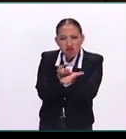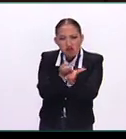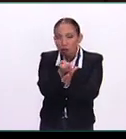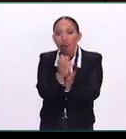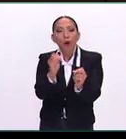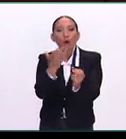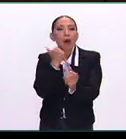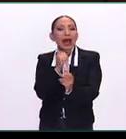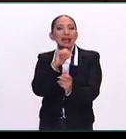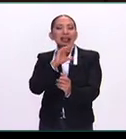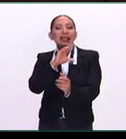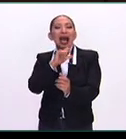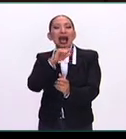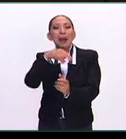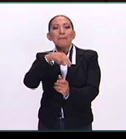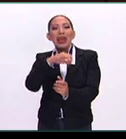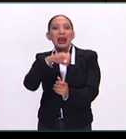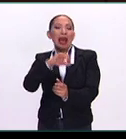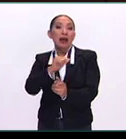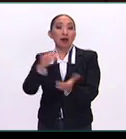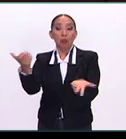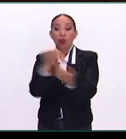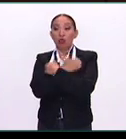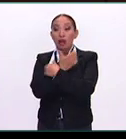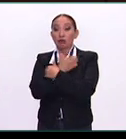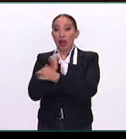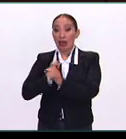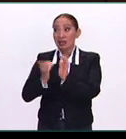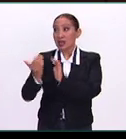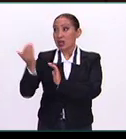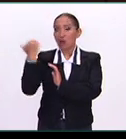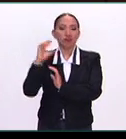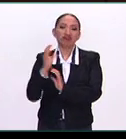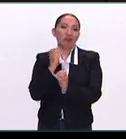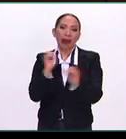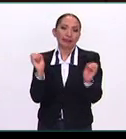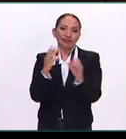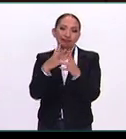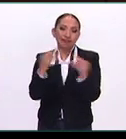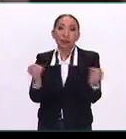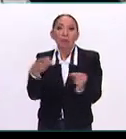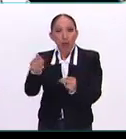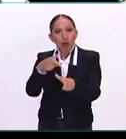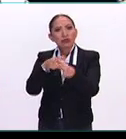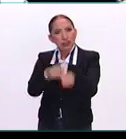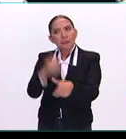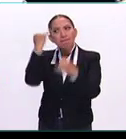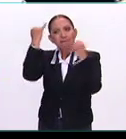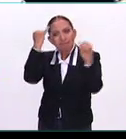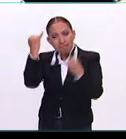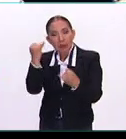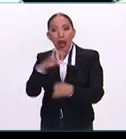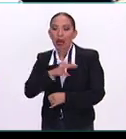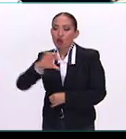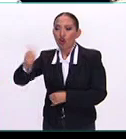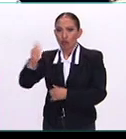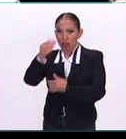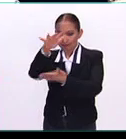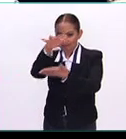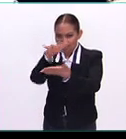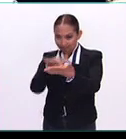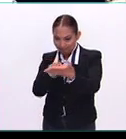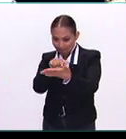ya no hay Calmecac, ya no hay centros de educación superior, pero se ha conservado mucho. Hay otros